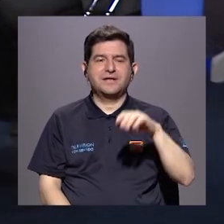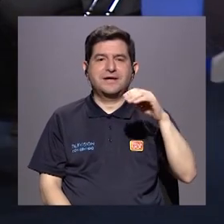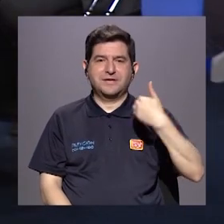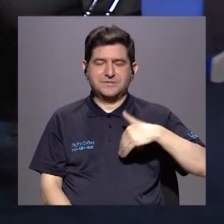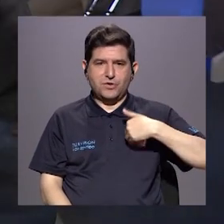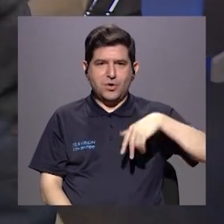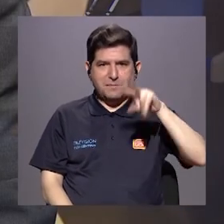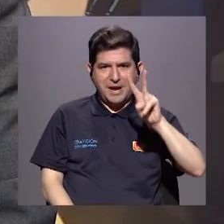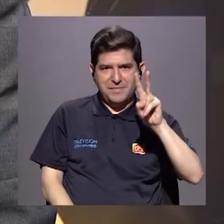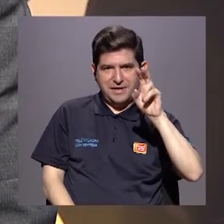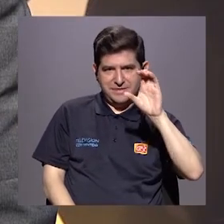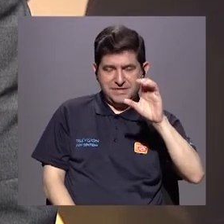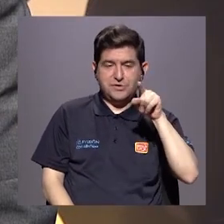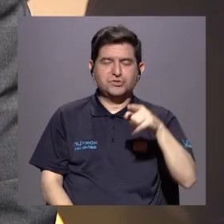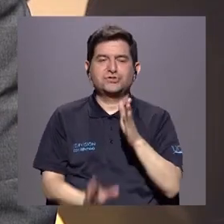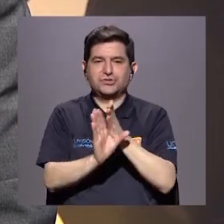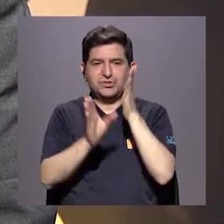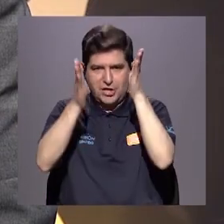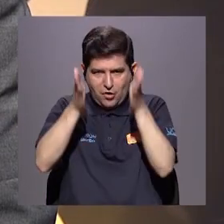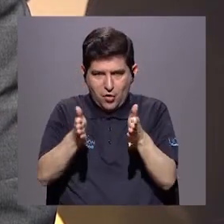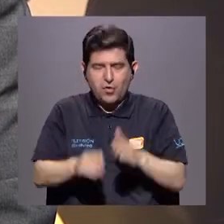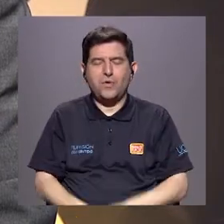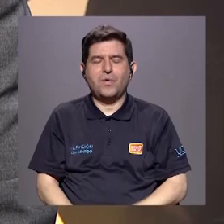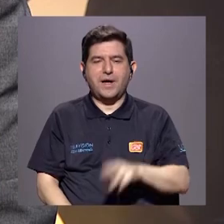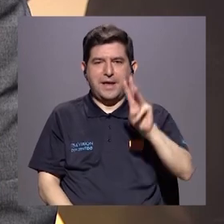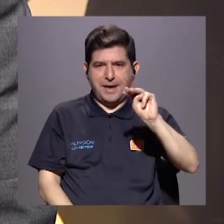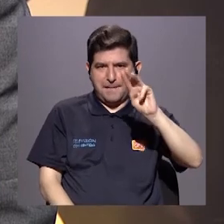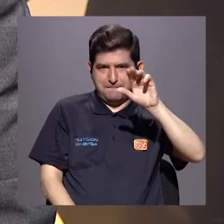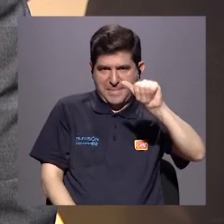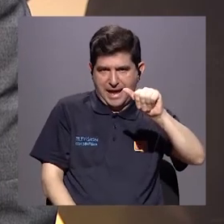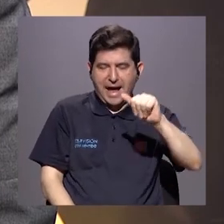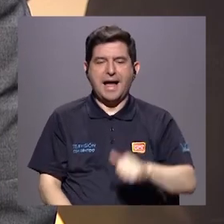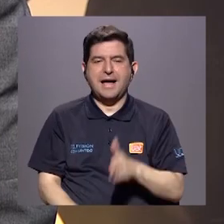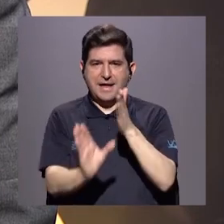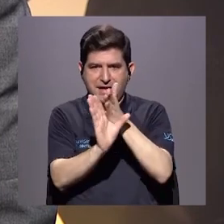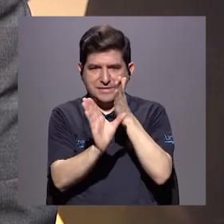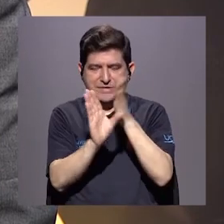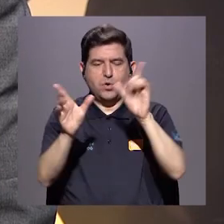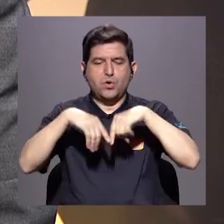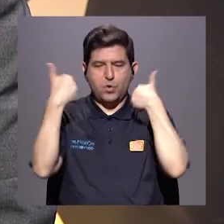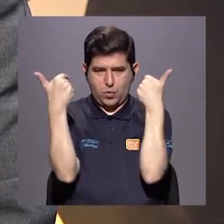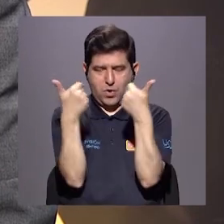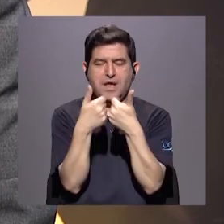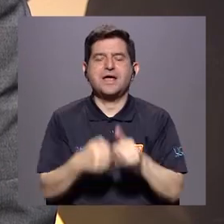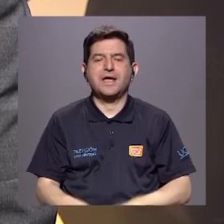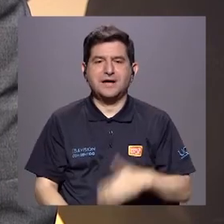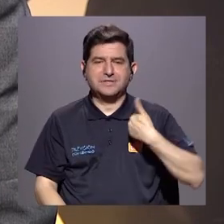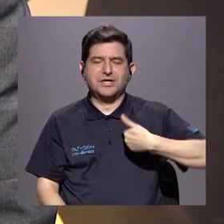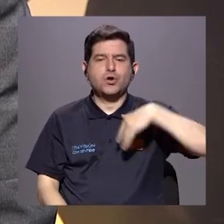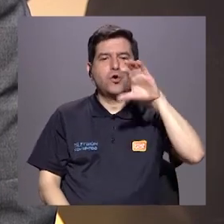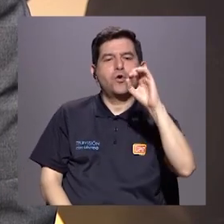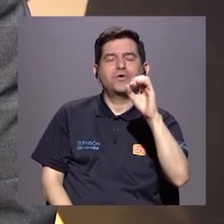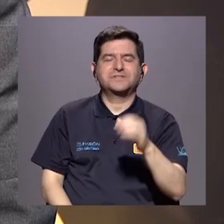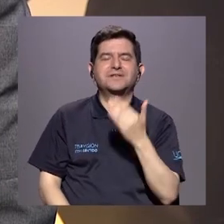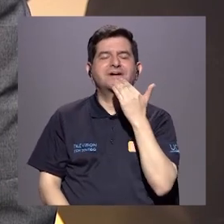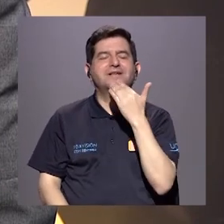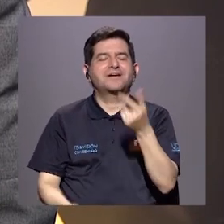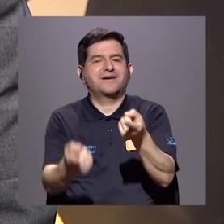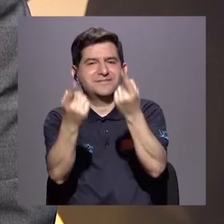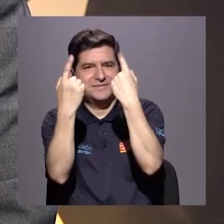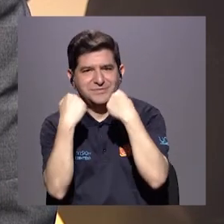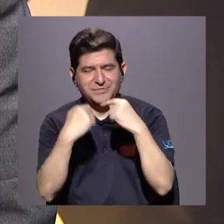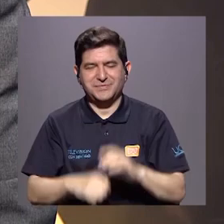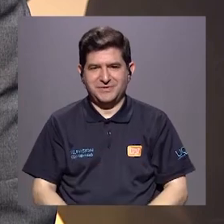quien damos una cordial bienvenida oscar es psicólogo y máster en psicología grupal oscar muchísimas gracias por estar con nosotros